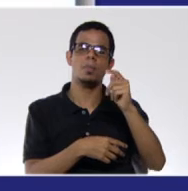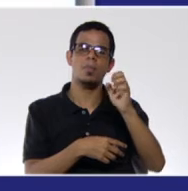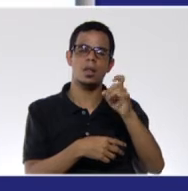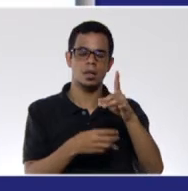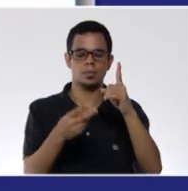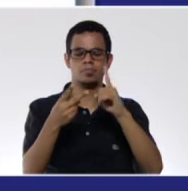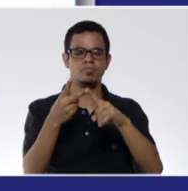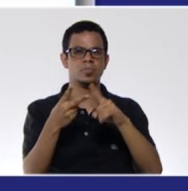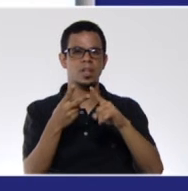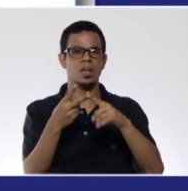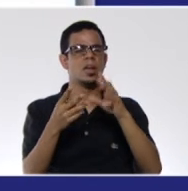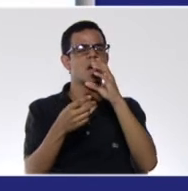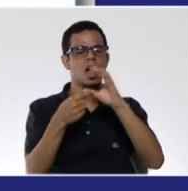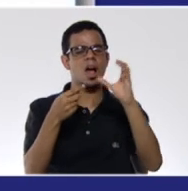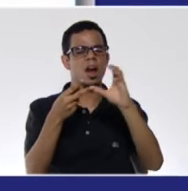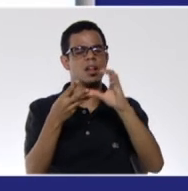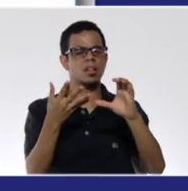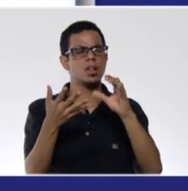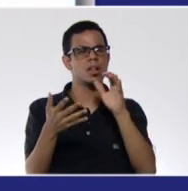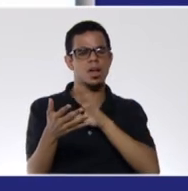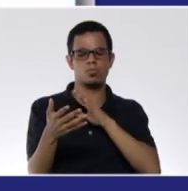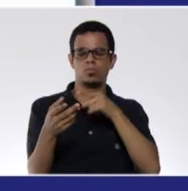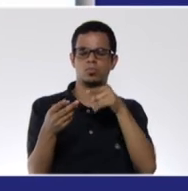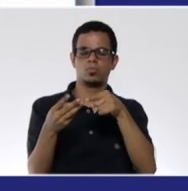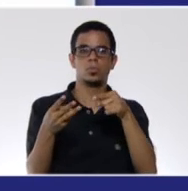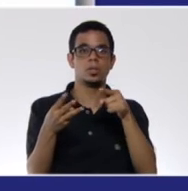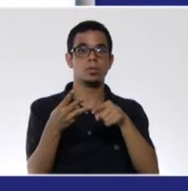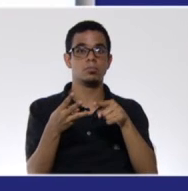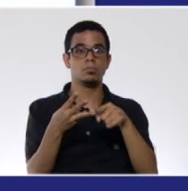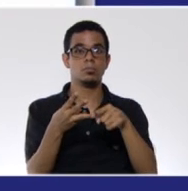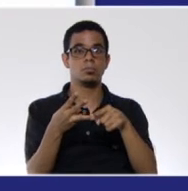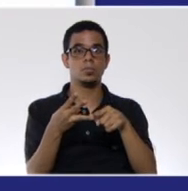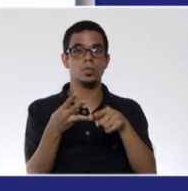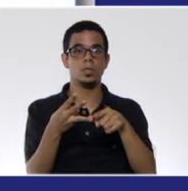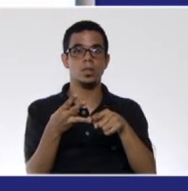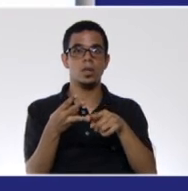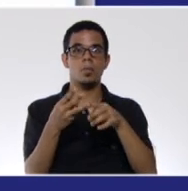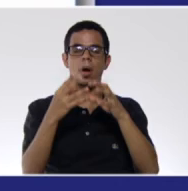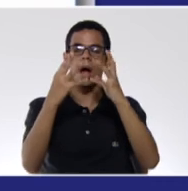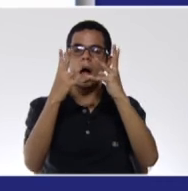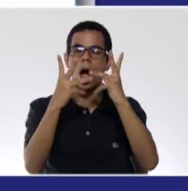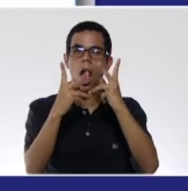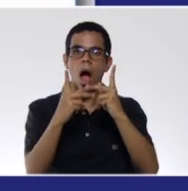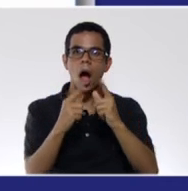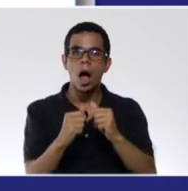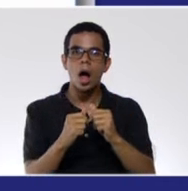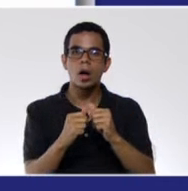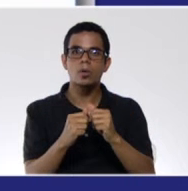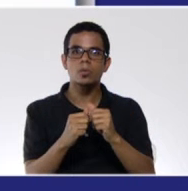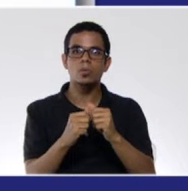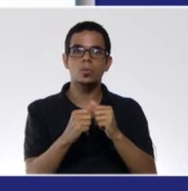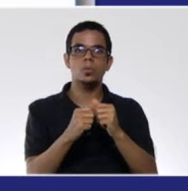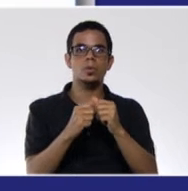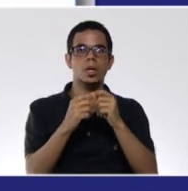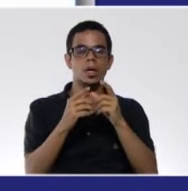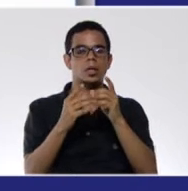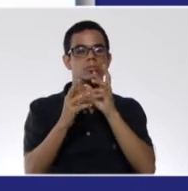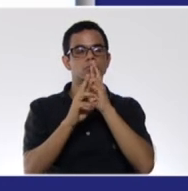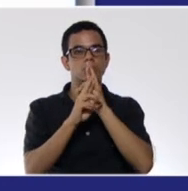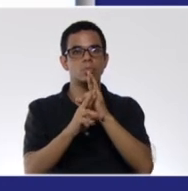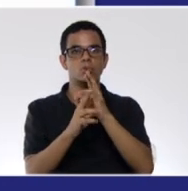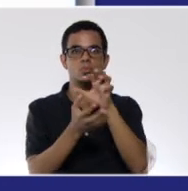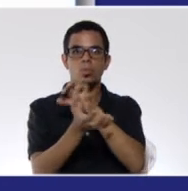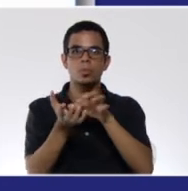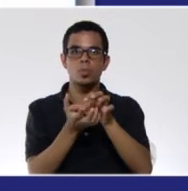progresión aritmética? Y calcula la razón de una progresión aritmética que empieza en 4, termina en